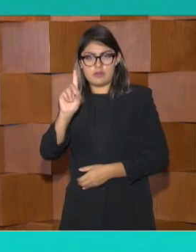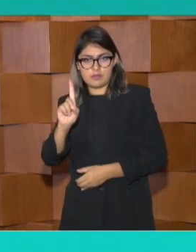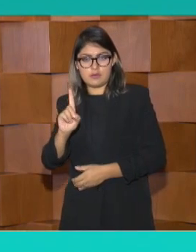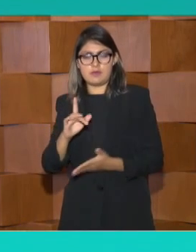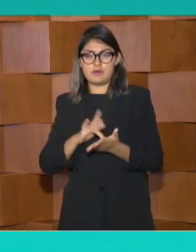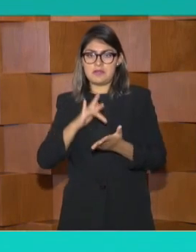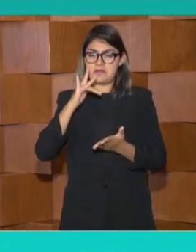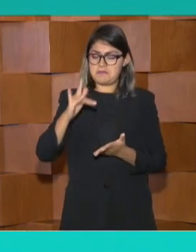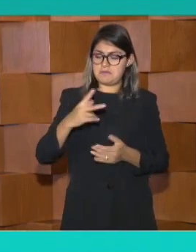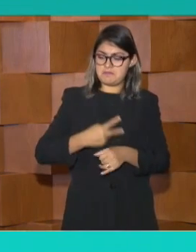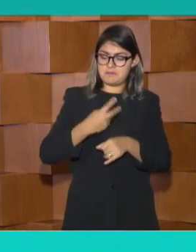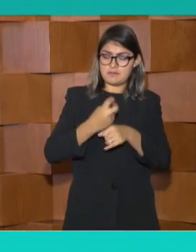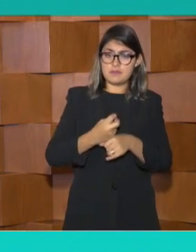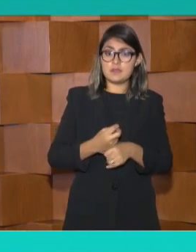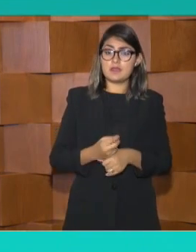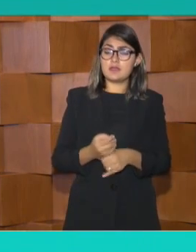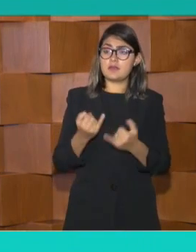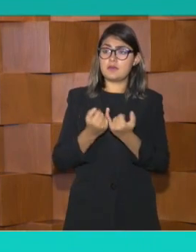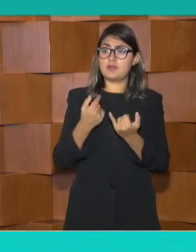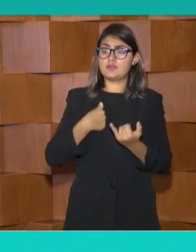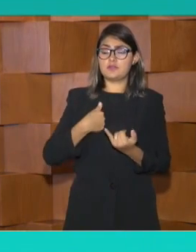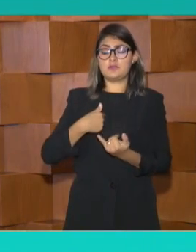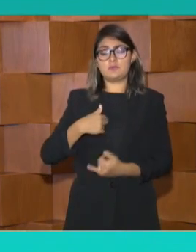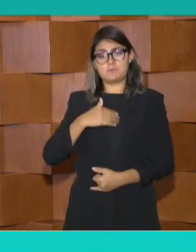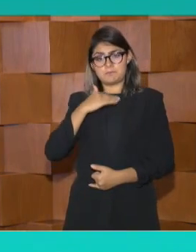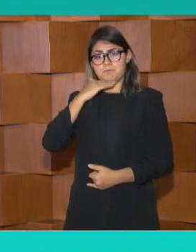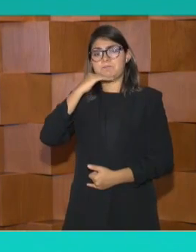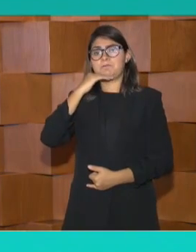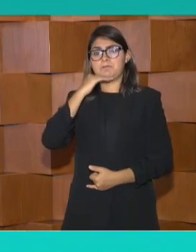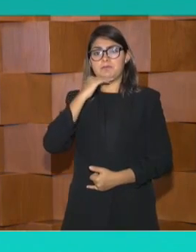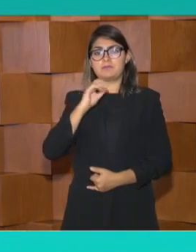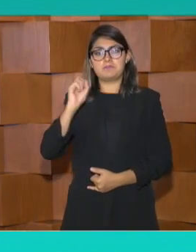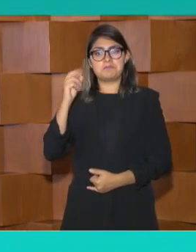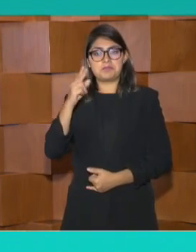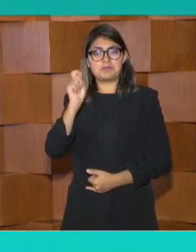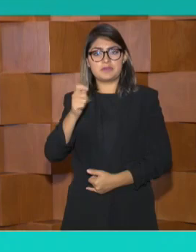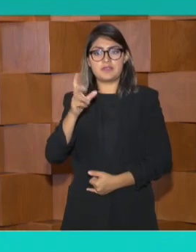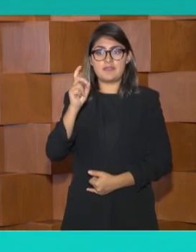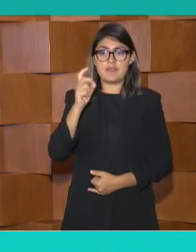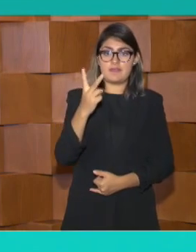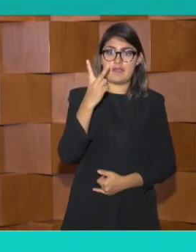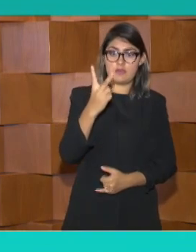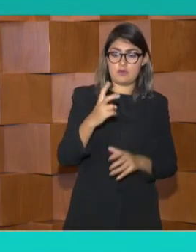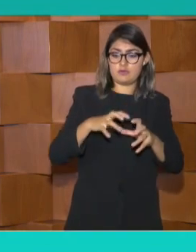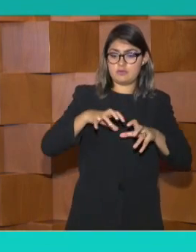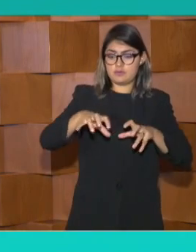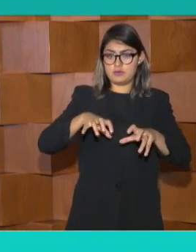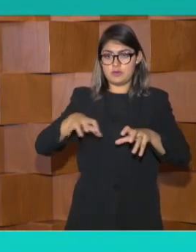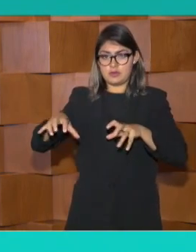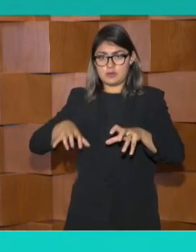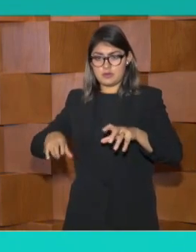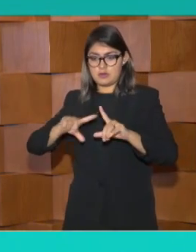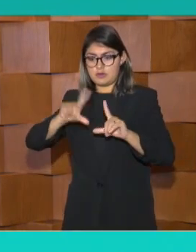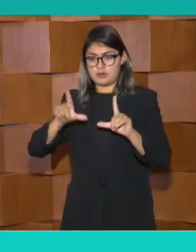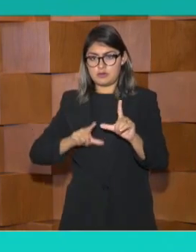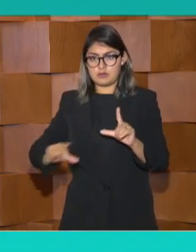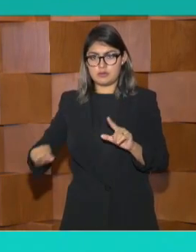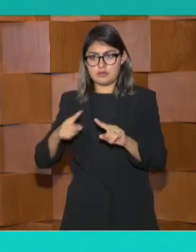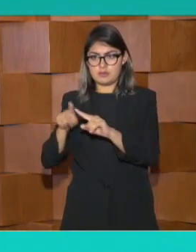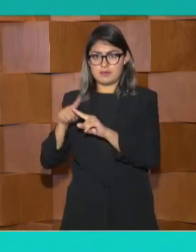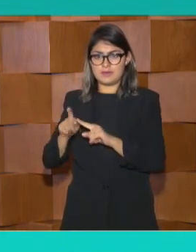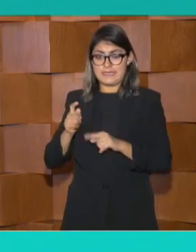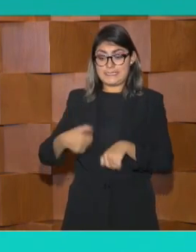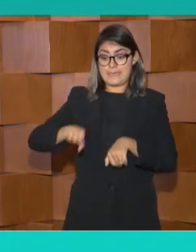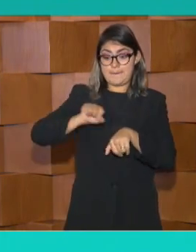Es un privilegio poder expresarme en nombre de los 32 órganos garantes del país en el inicio de la Semana Nacional